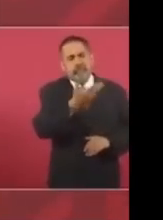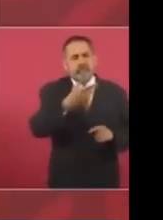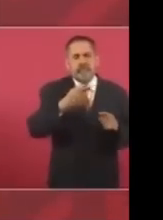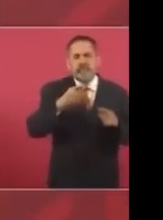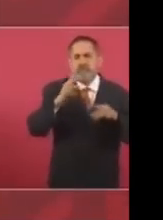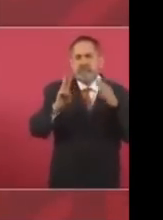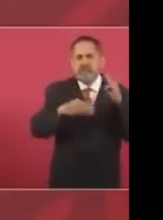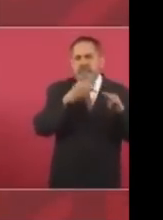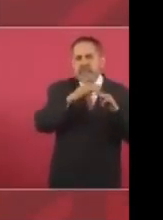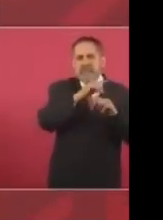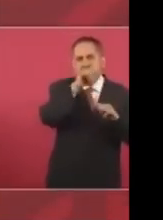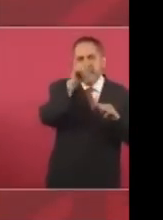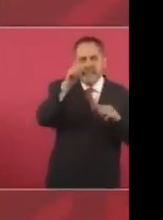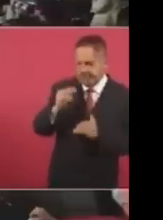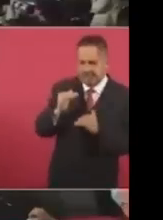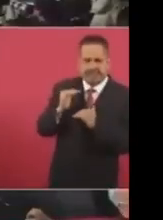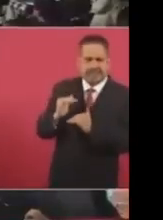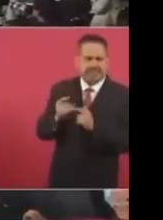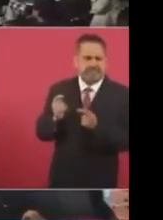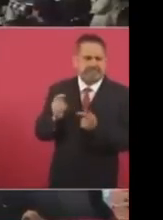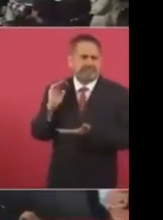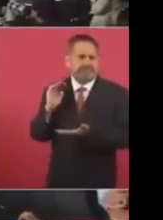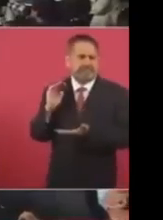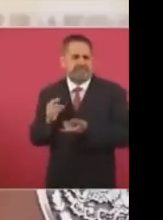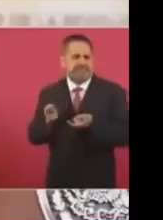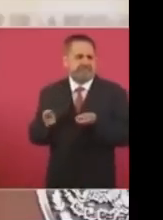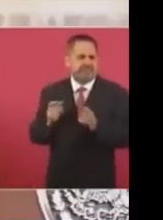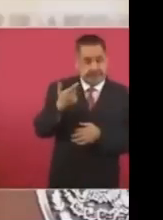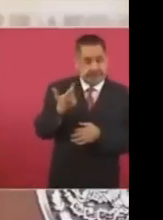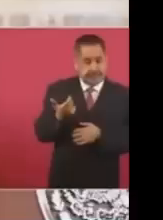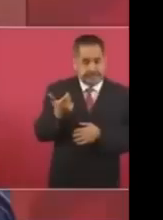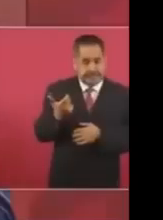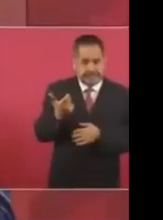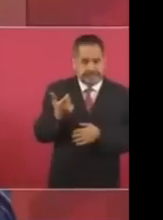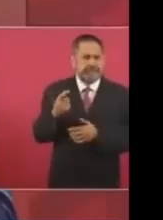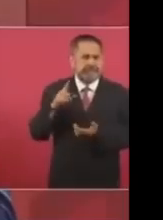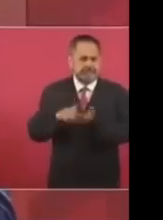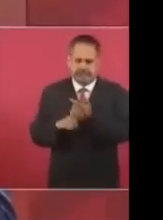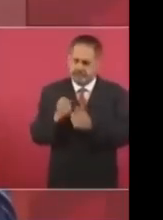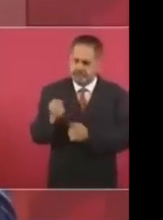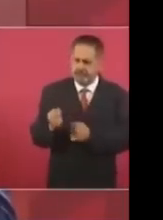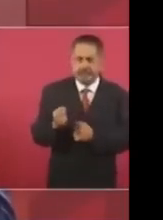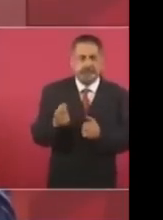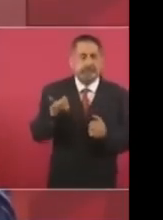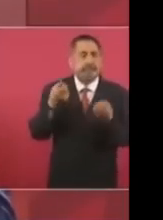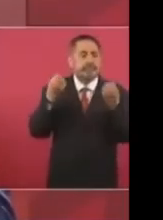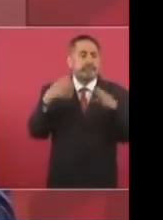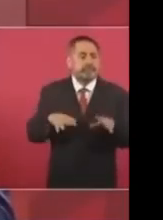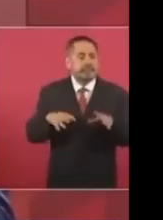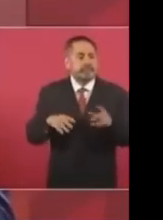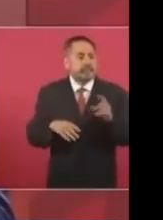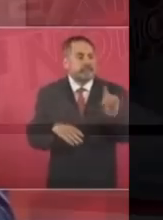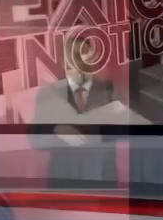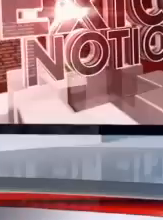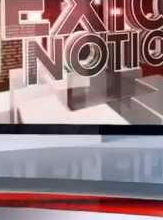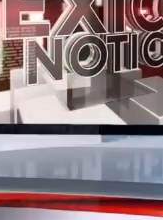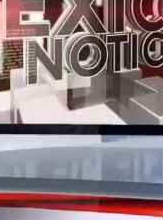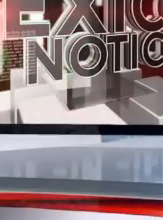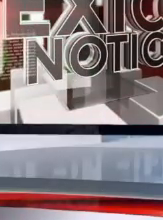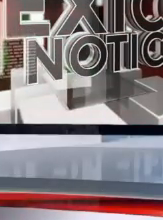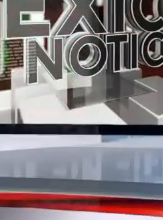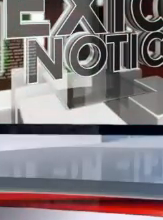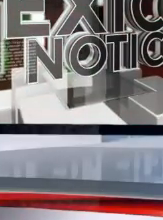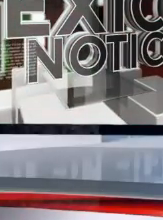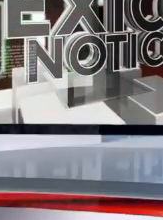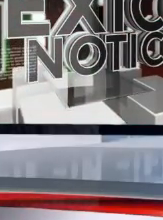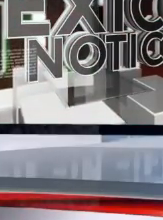inflacionaria señoras y señores que hay a nivel mundial mundial se imagina